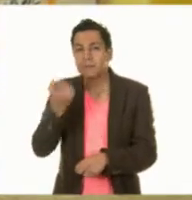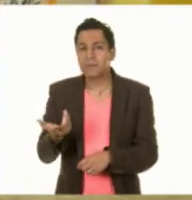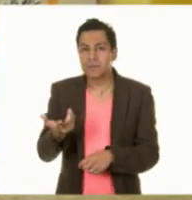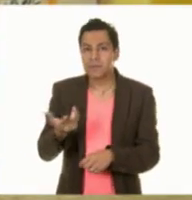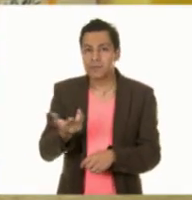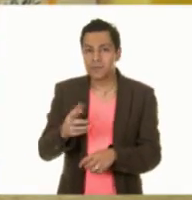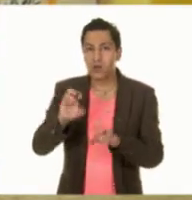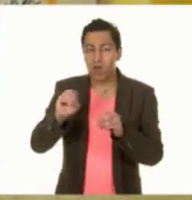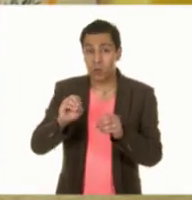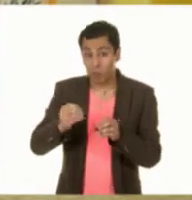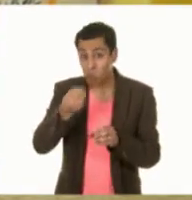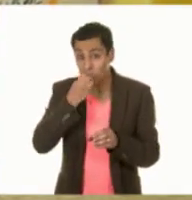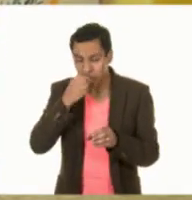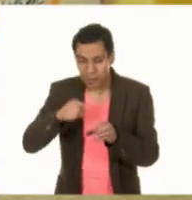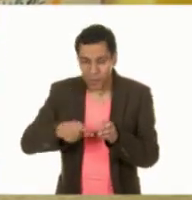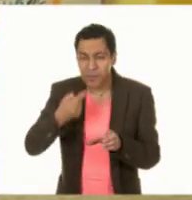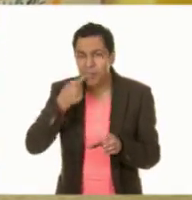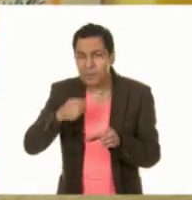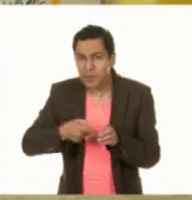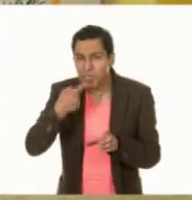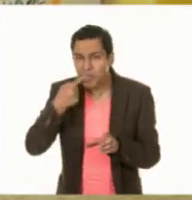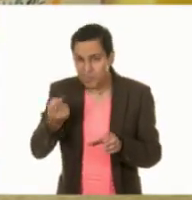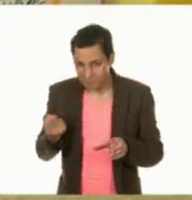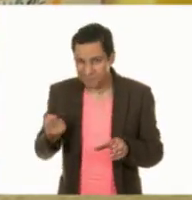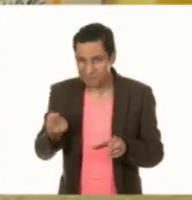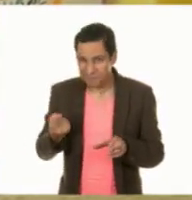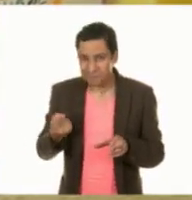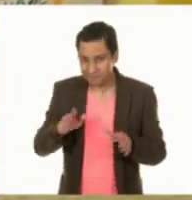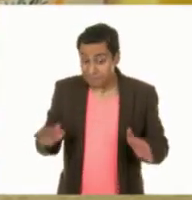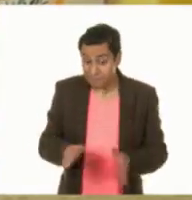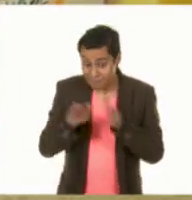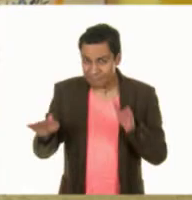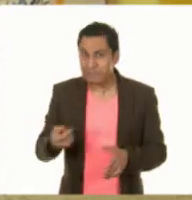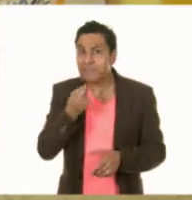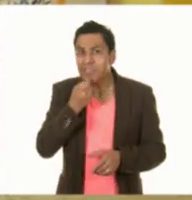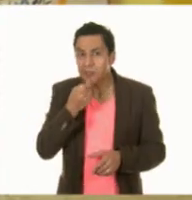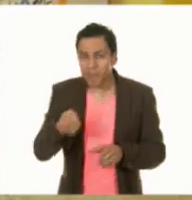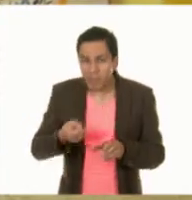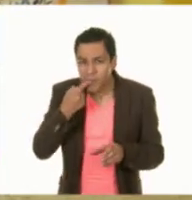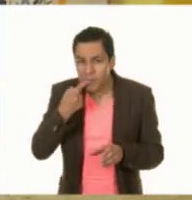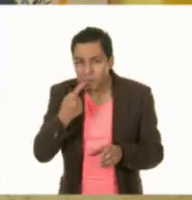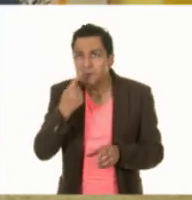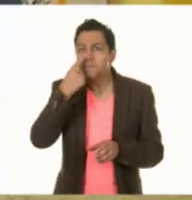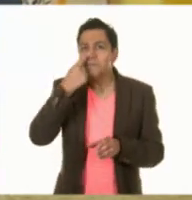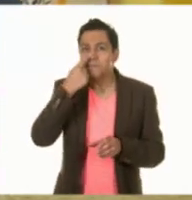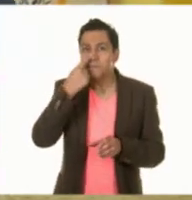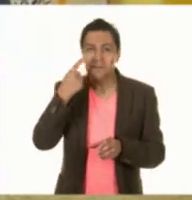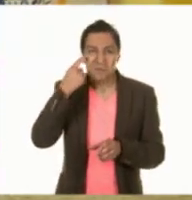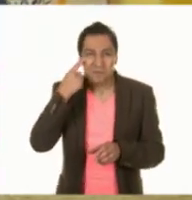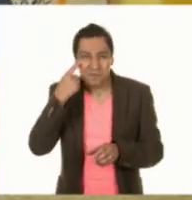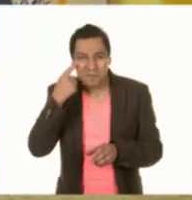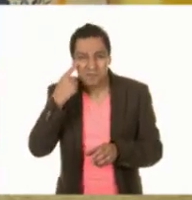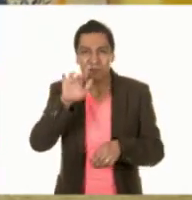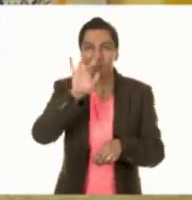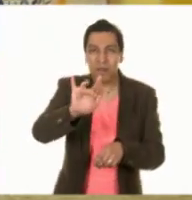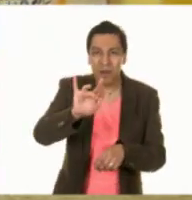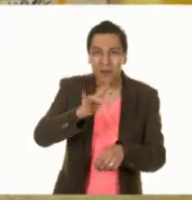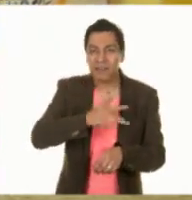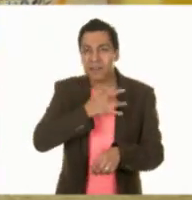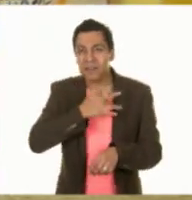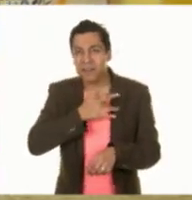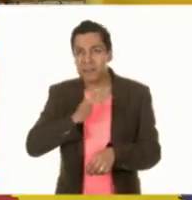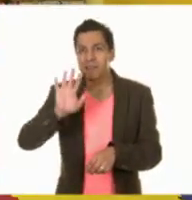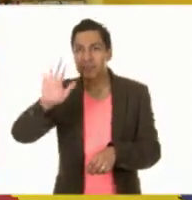de alimentos, hasta probarlos. Recordemos que se pueden usar todos los sentidos para percibir la